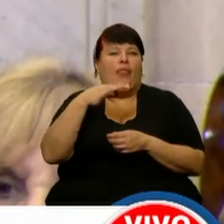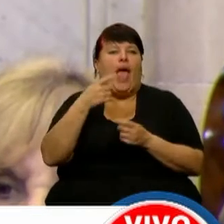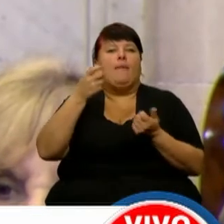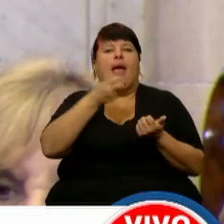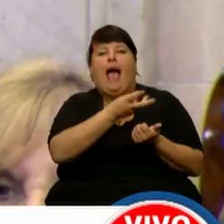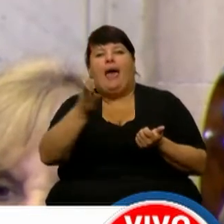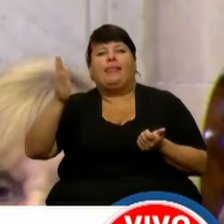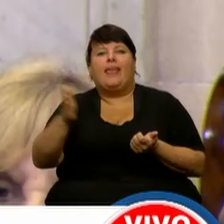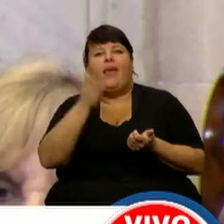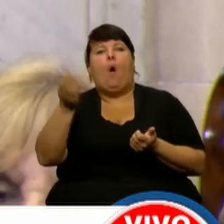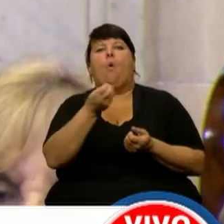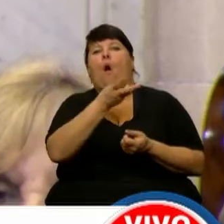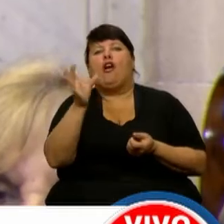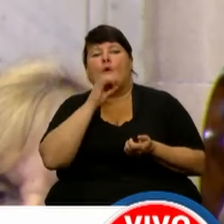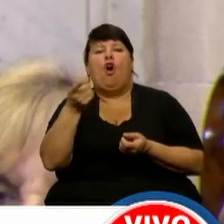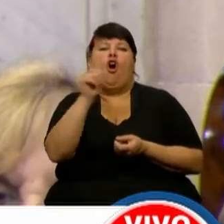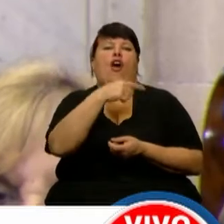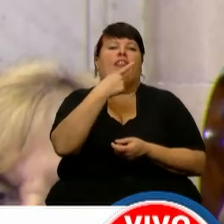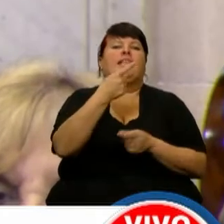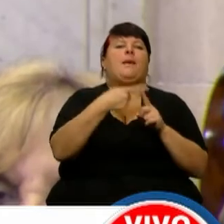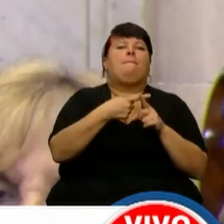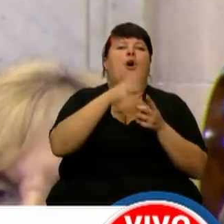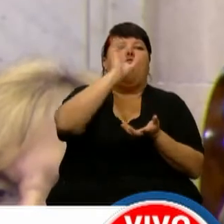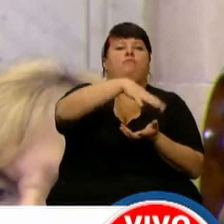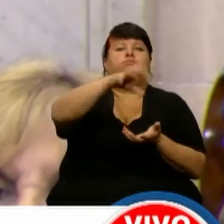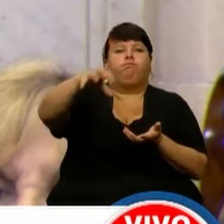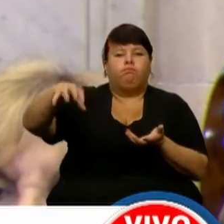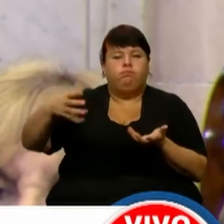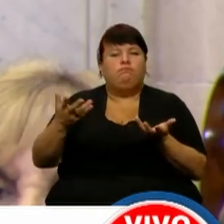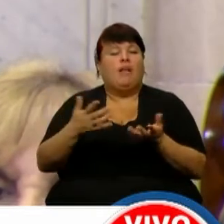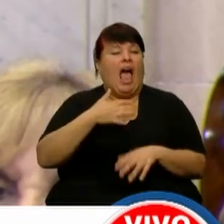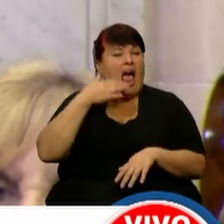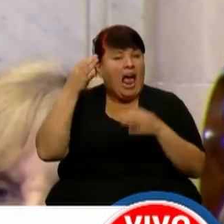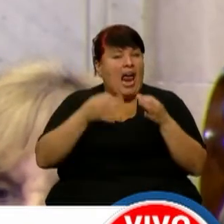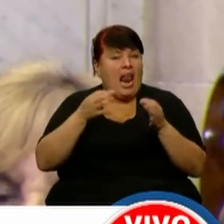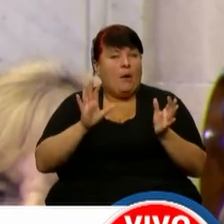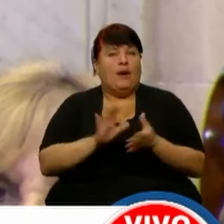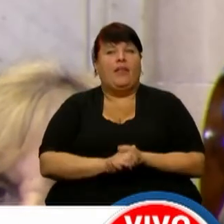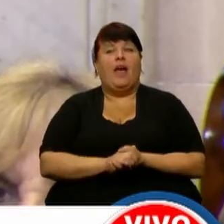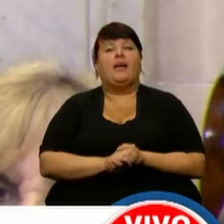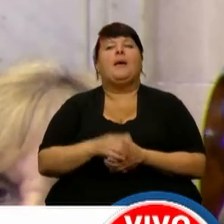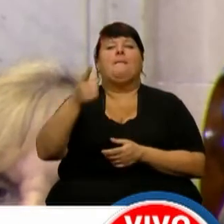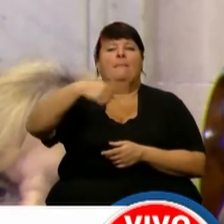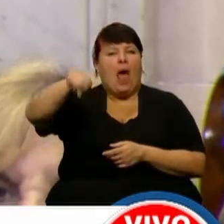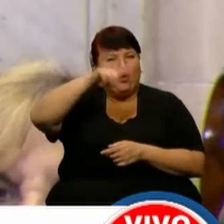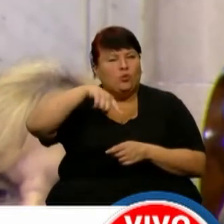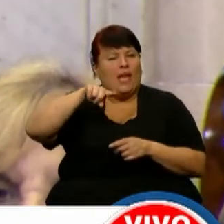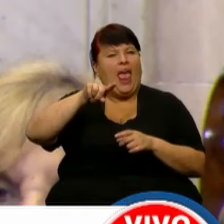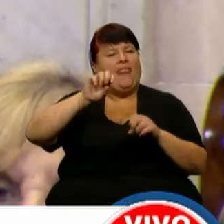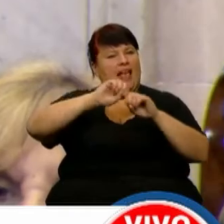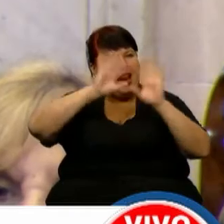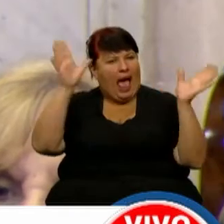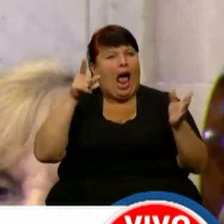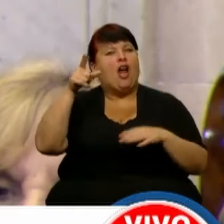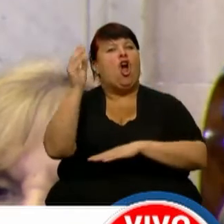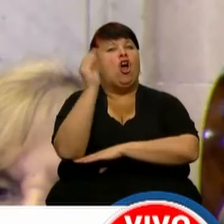por cantidad de cabezas, otros decían que tenían que ser por establecimiento. Y la verdad que, para que ustedes tengan una idea,